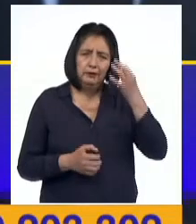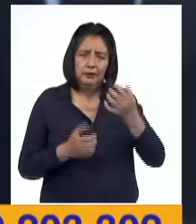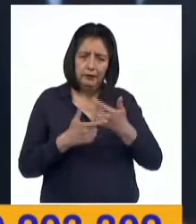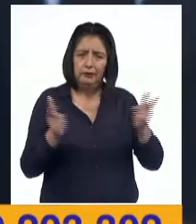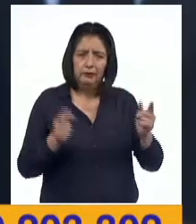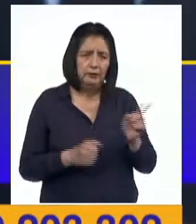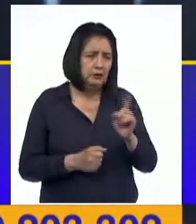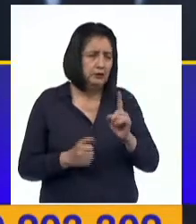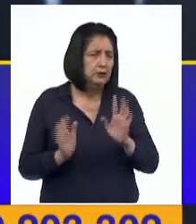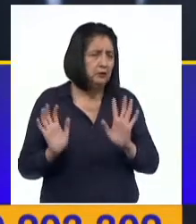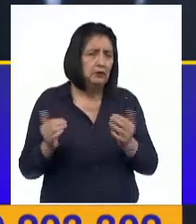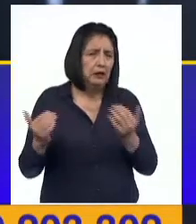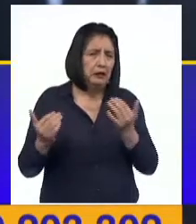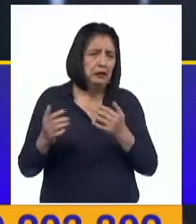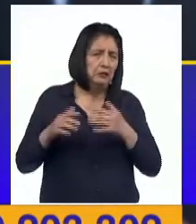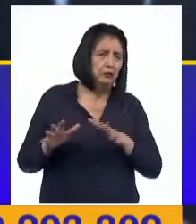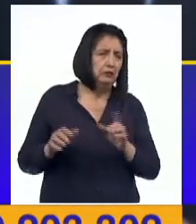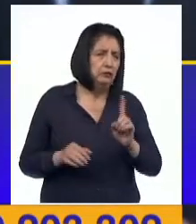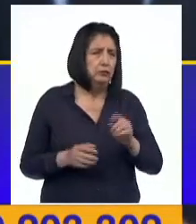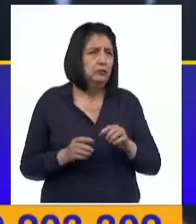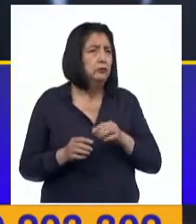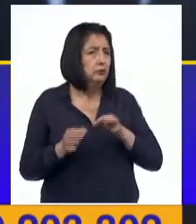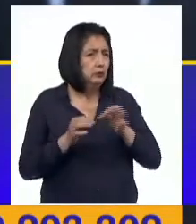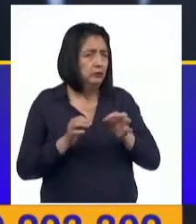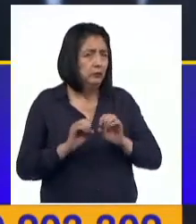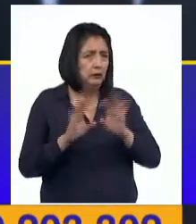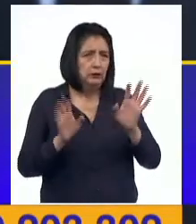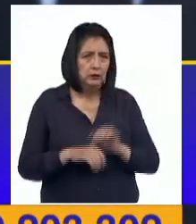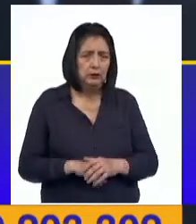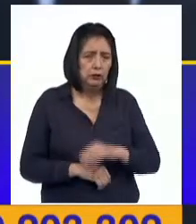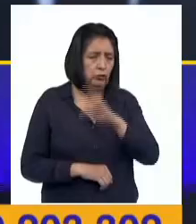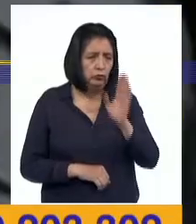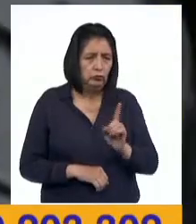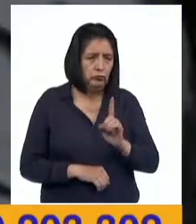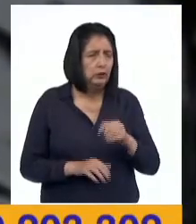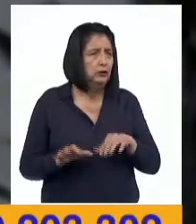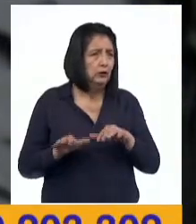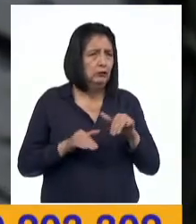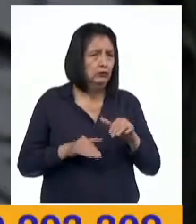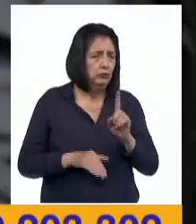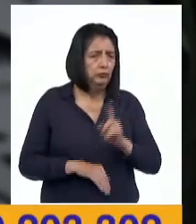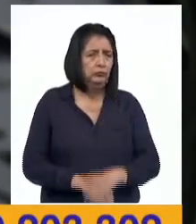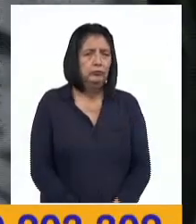y no ceder ante ningún terror permítanme decir esto muy claramente nunca cederemos